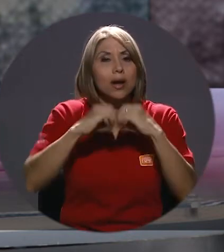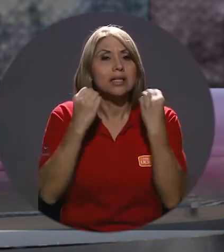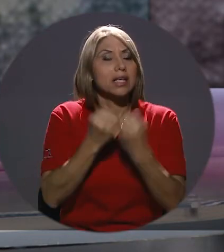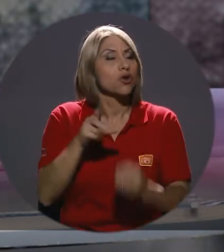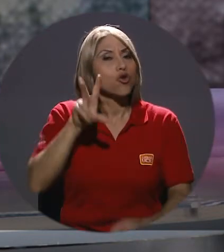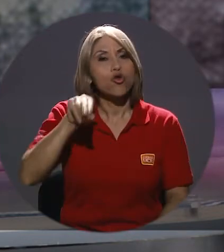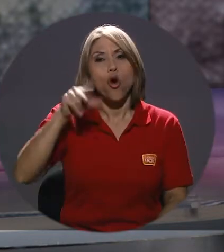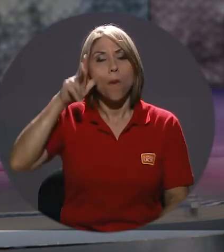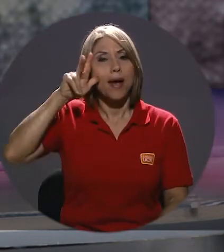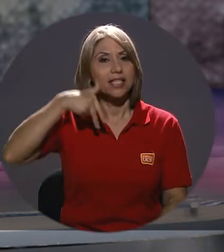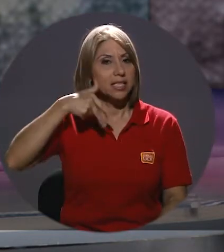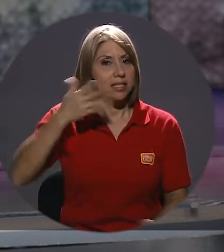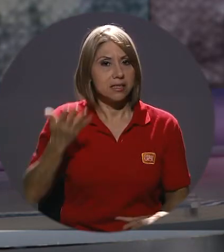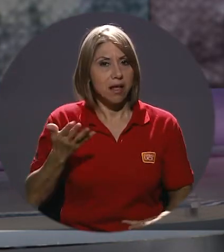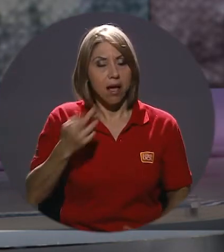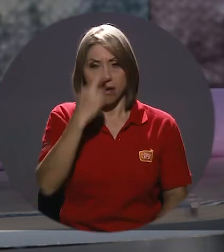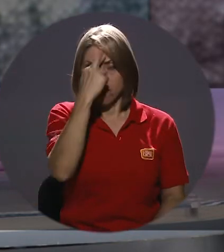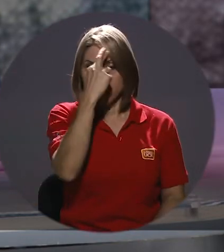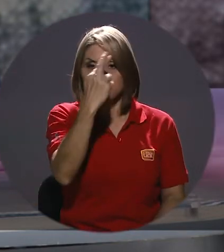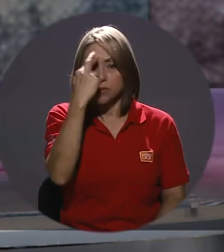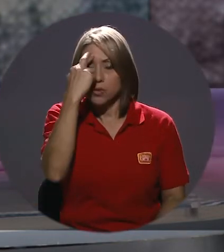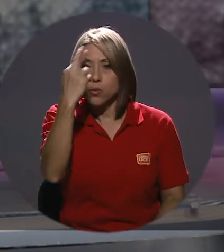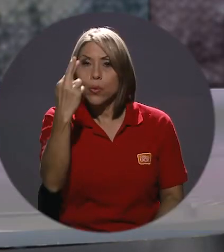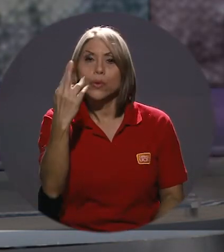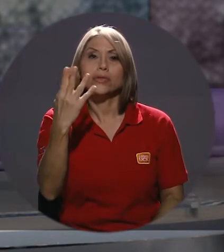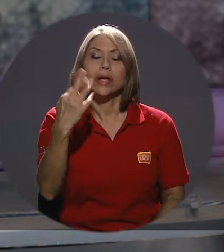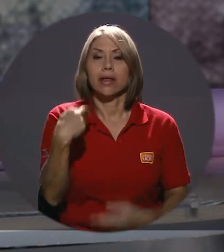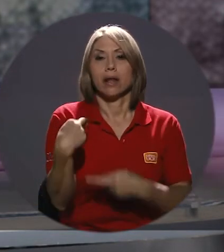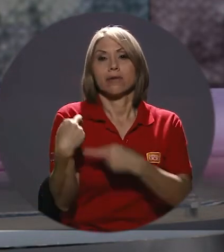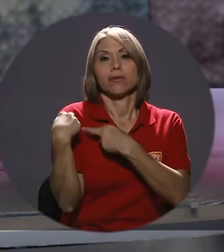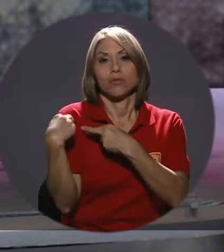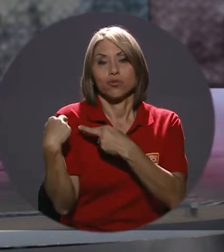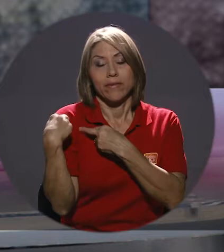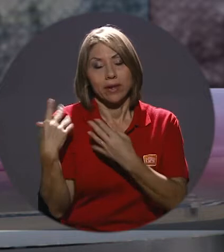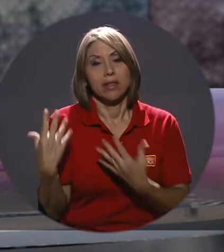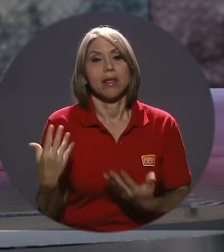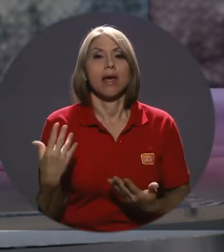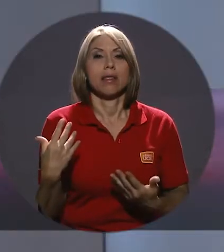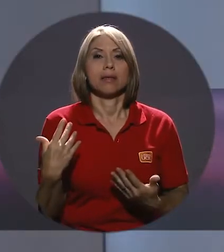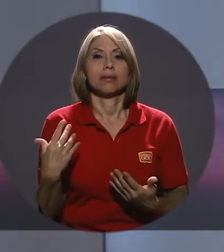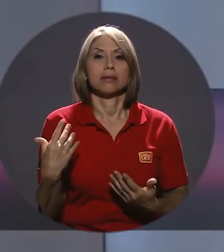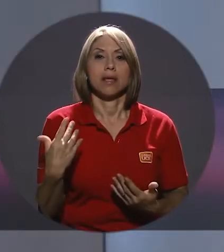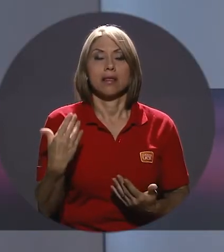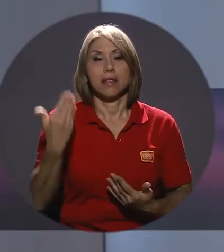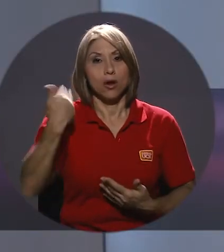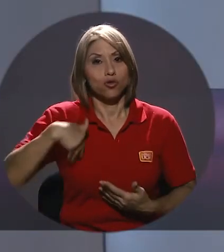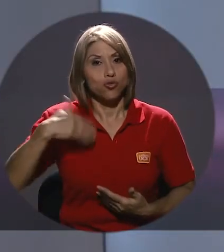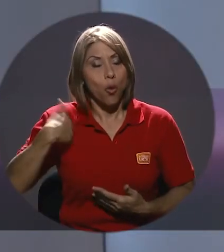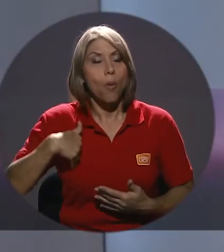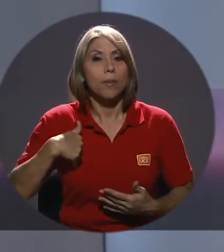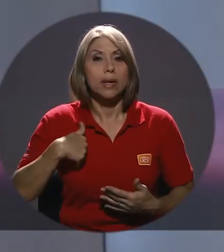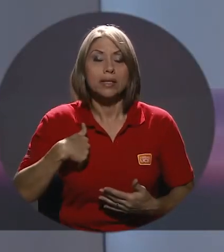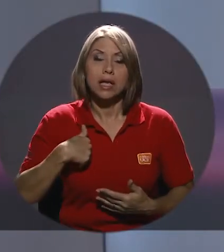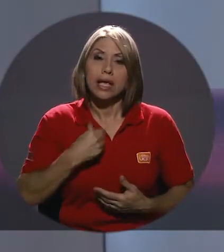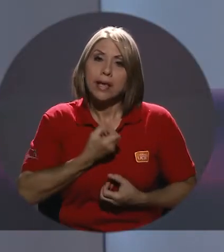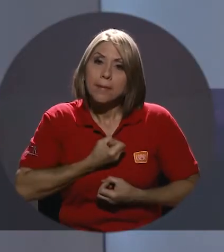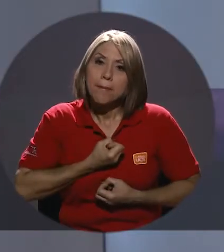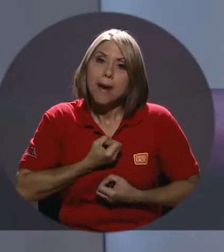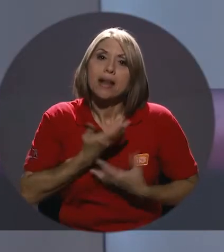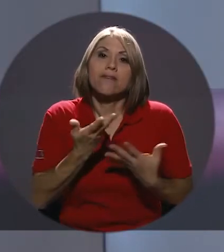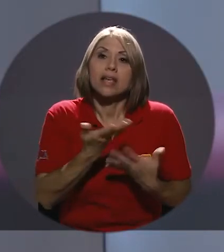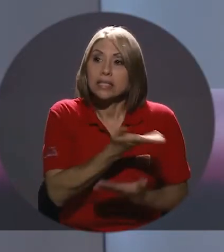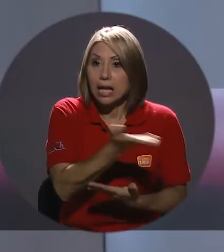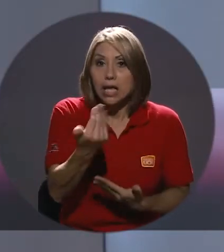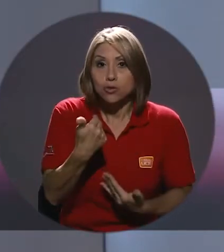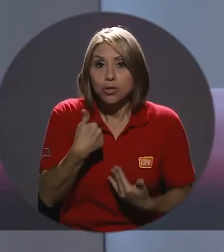machista, respetuosa de las responsabilidades de los hombres que manifiestan